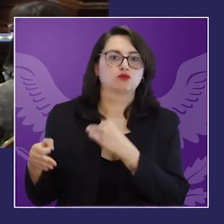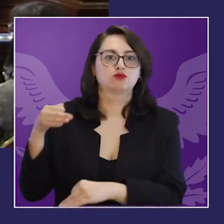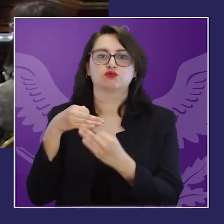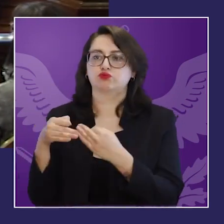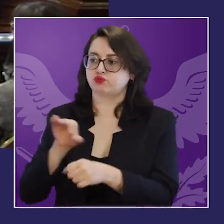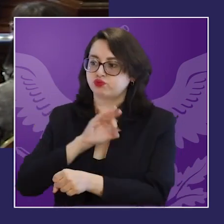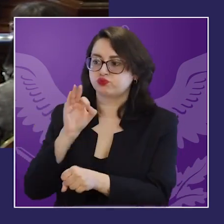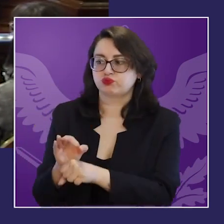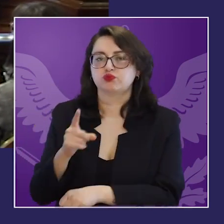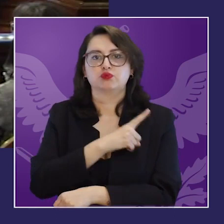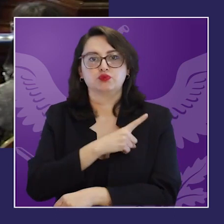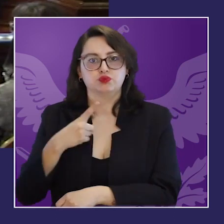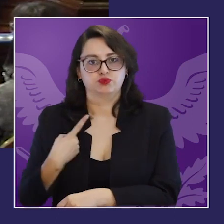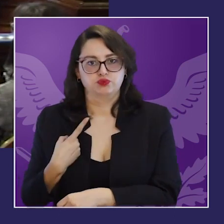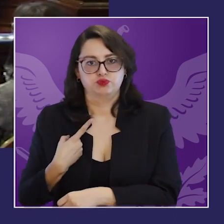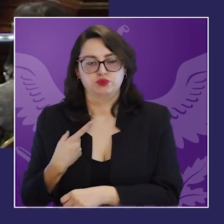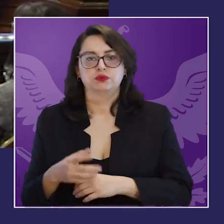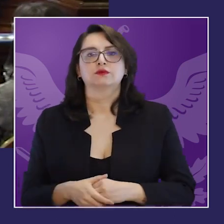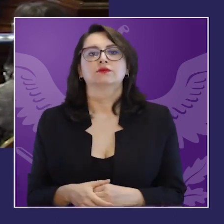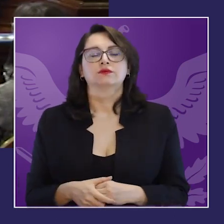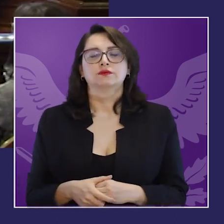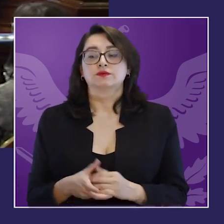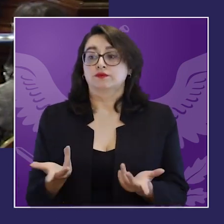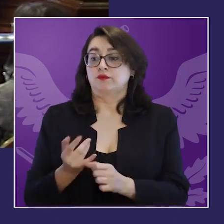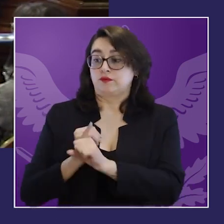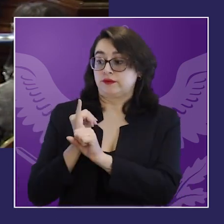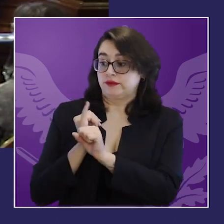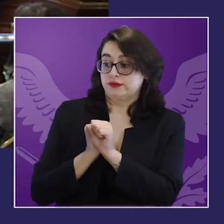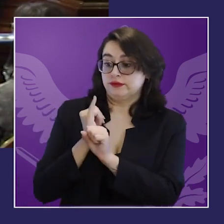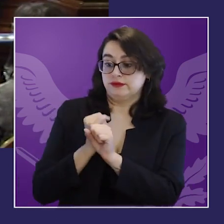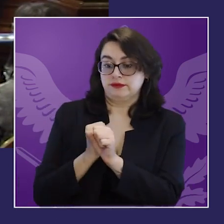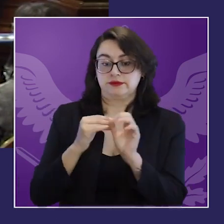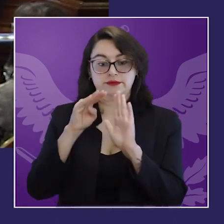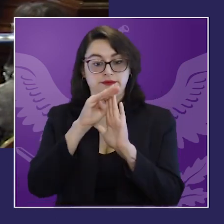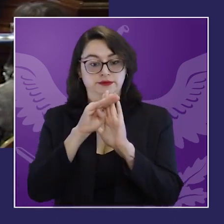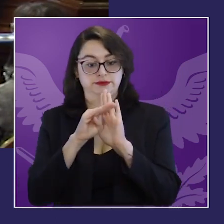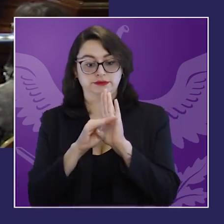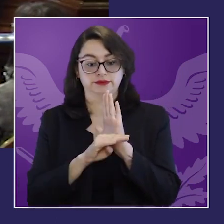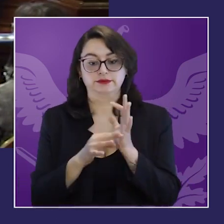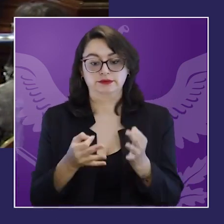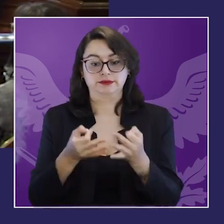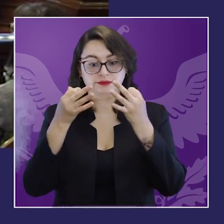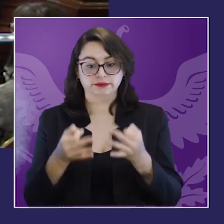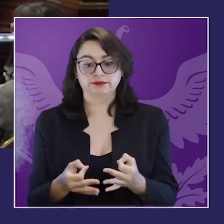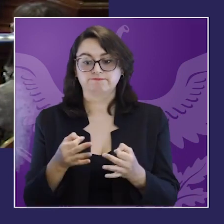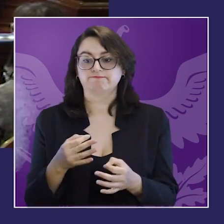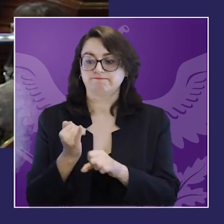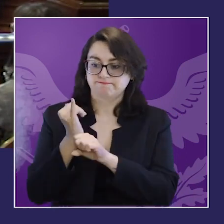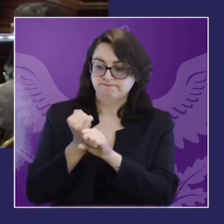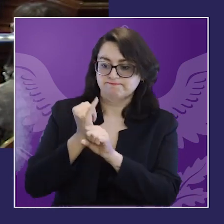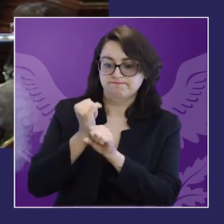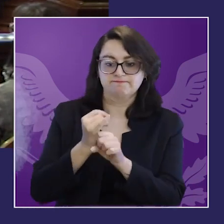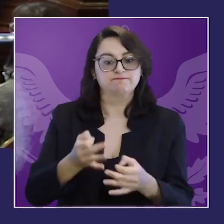a los peritos, a los familiares de la víctima. Por tanto, se deben realizar investigaciones de acuerdo a